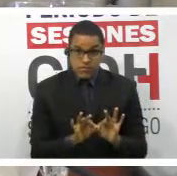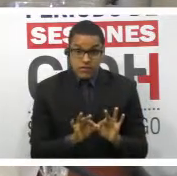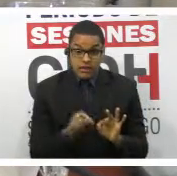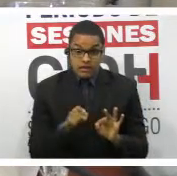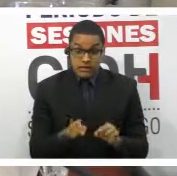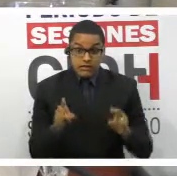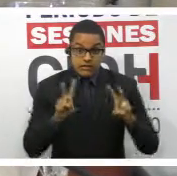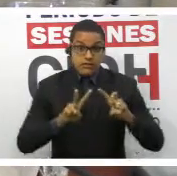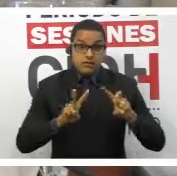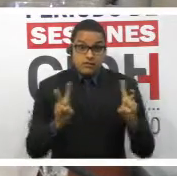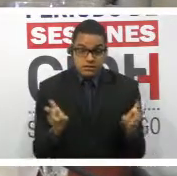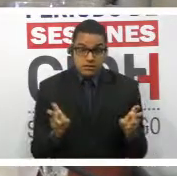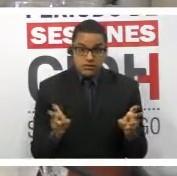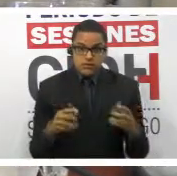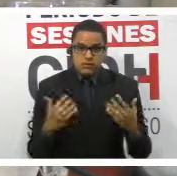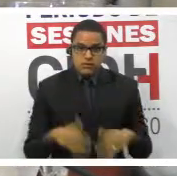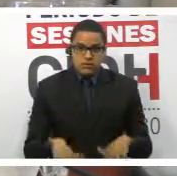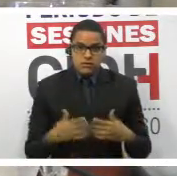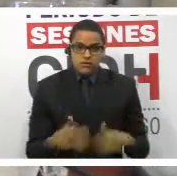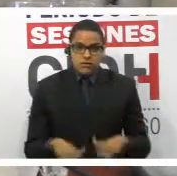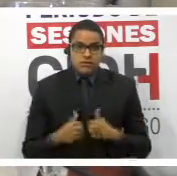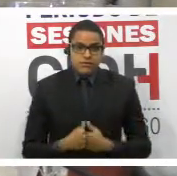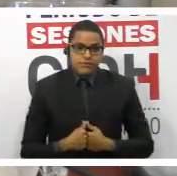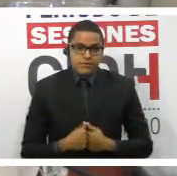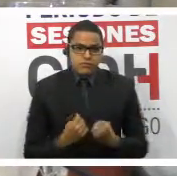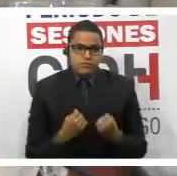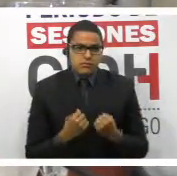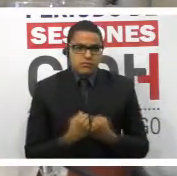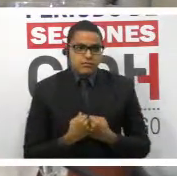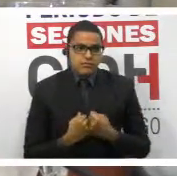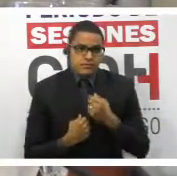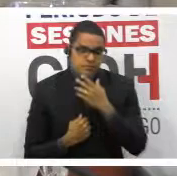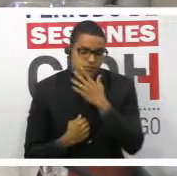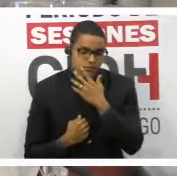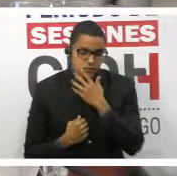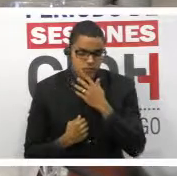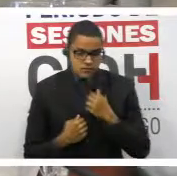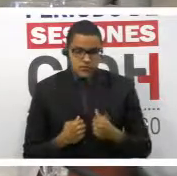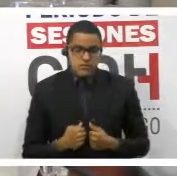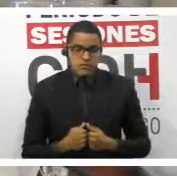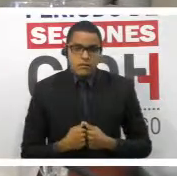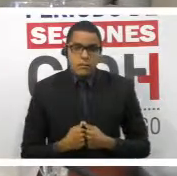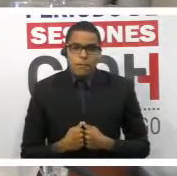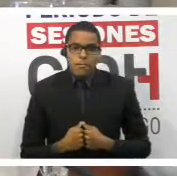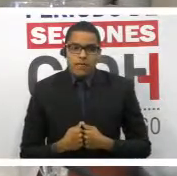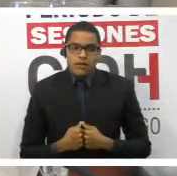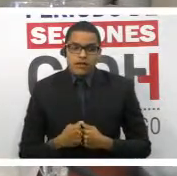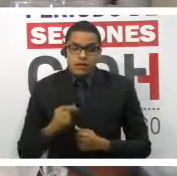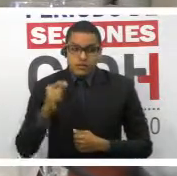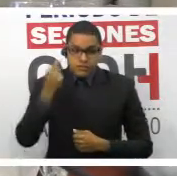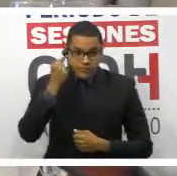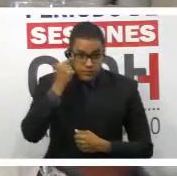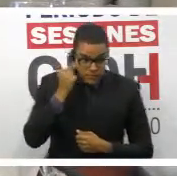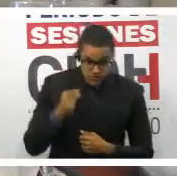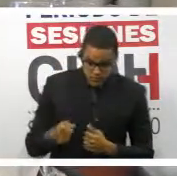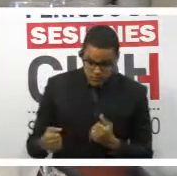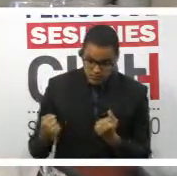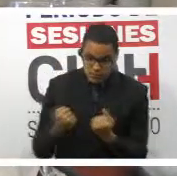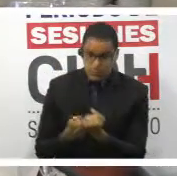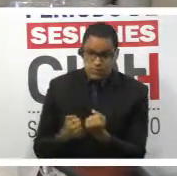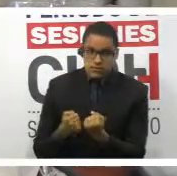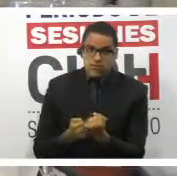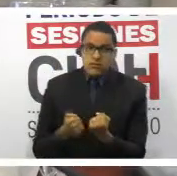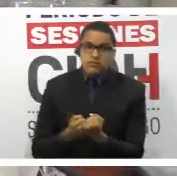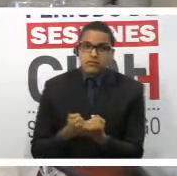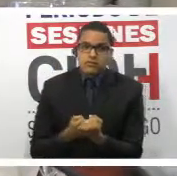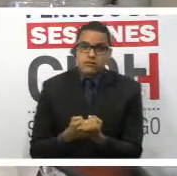tema en que hay más ausencias de marcos normativos de políticas públicas y me